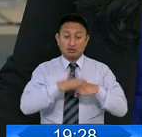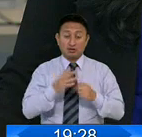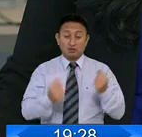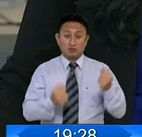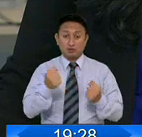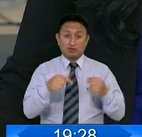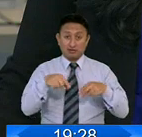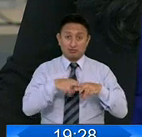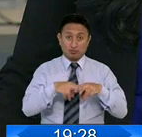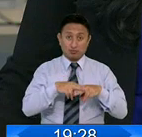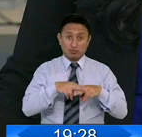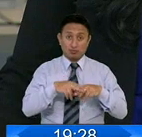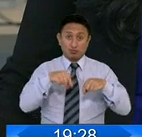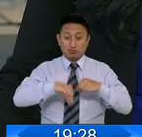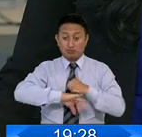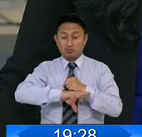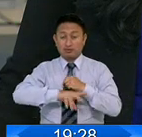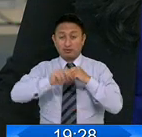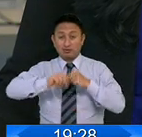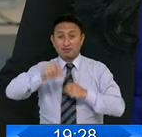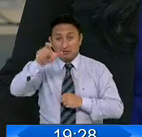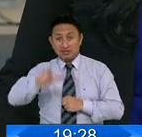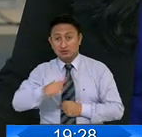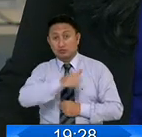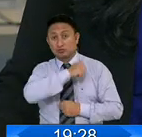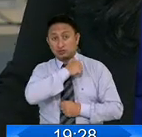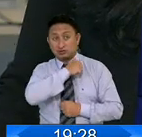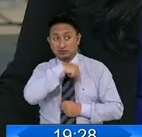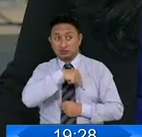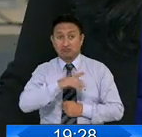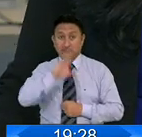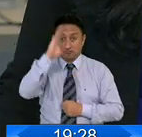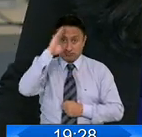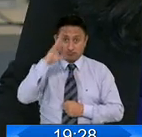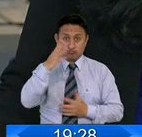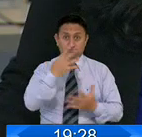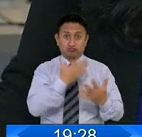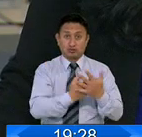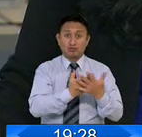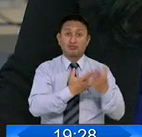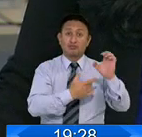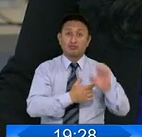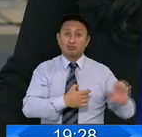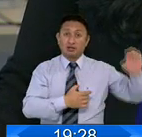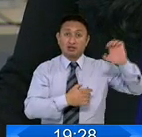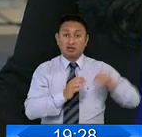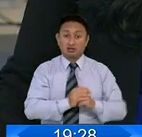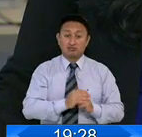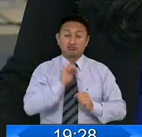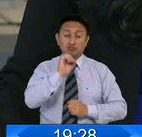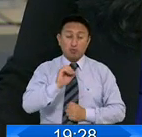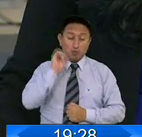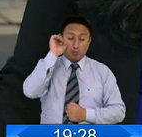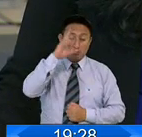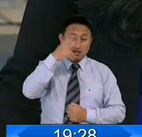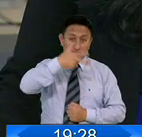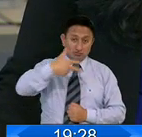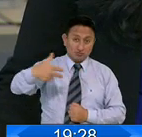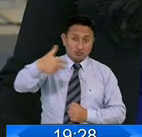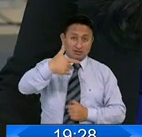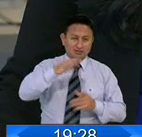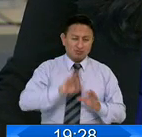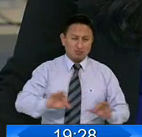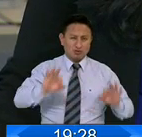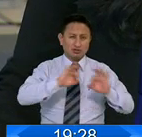tipo taxis para robar y asaltar fueron desarticuladas en el mes de enero. Videos de cámaras de seguridad fueron claves en